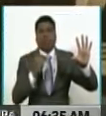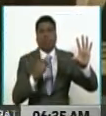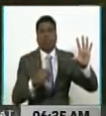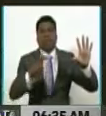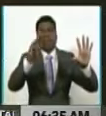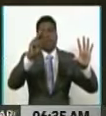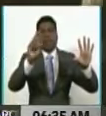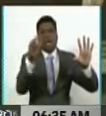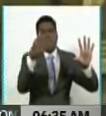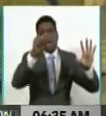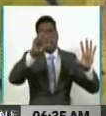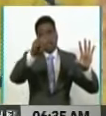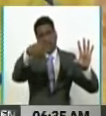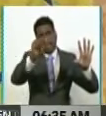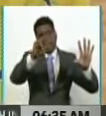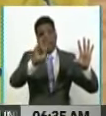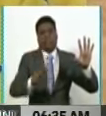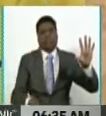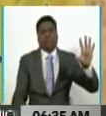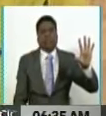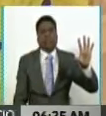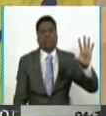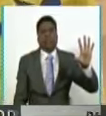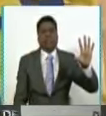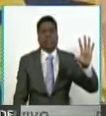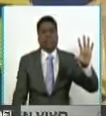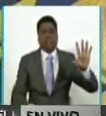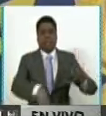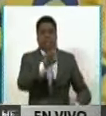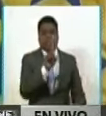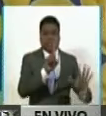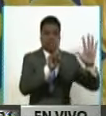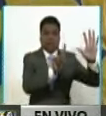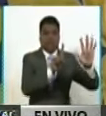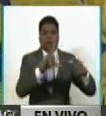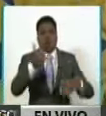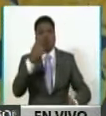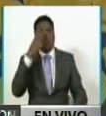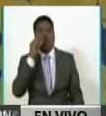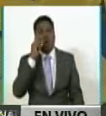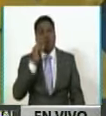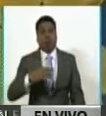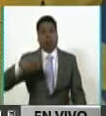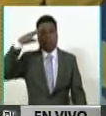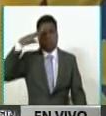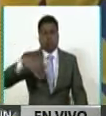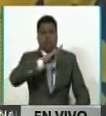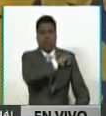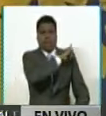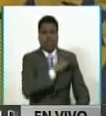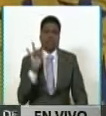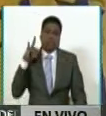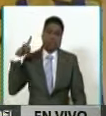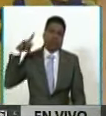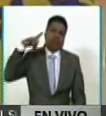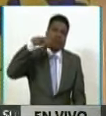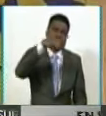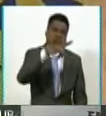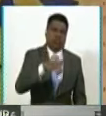Armada Bolivariana. El ciudadano mayor general Edgar Valentín Cruz Arteaga, comandante general de la Aviación Militar